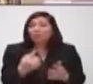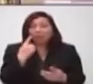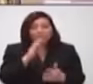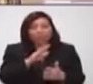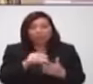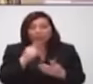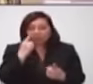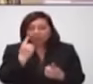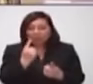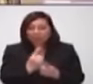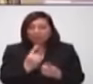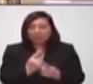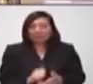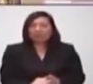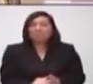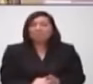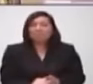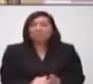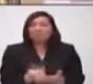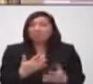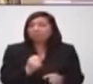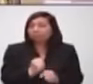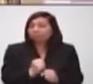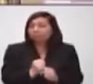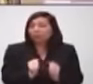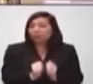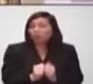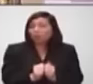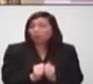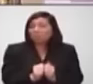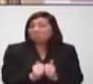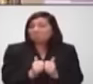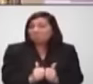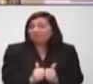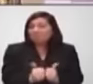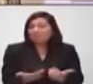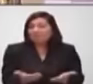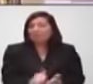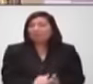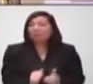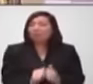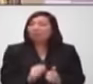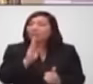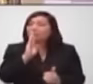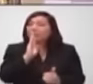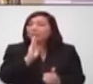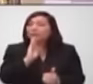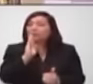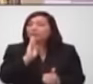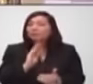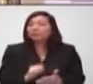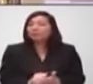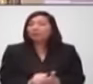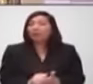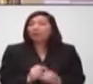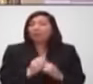conocemos. Entonces nosotros trabajaremos bien, con paciencia. El